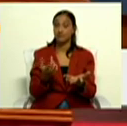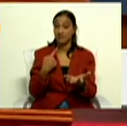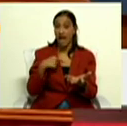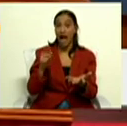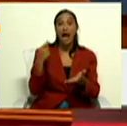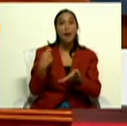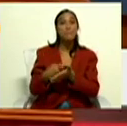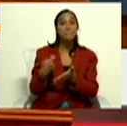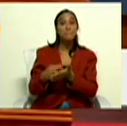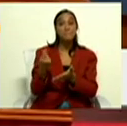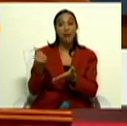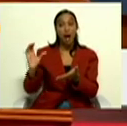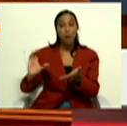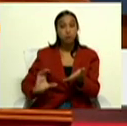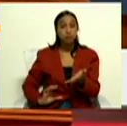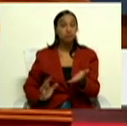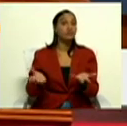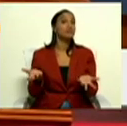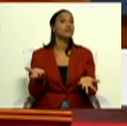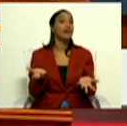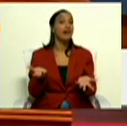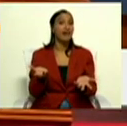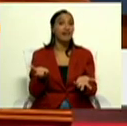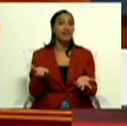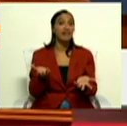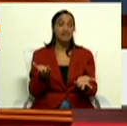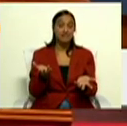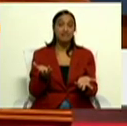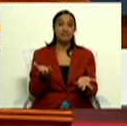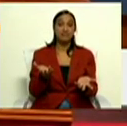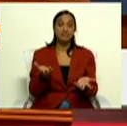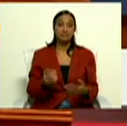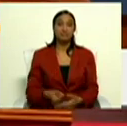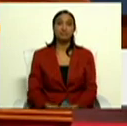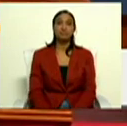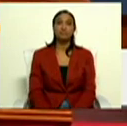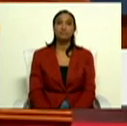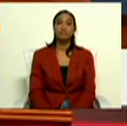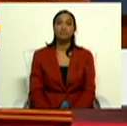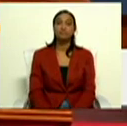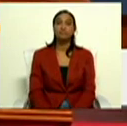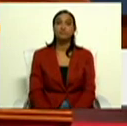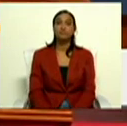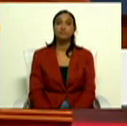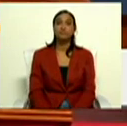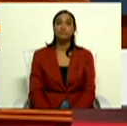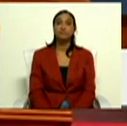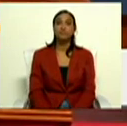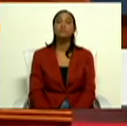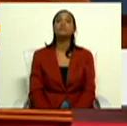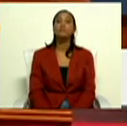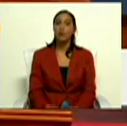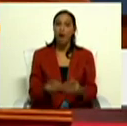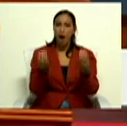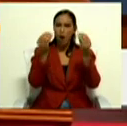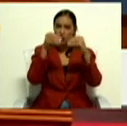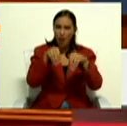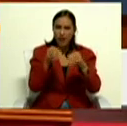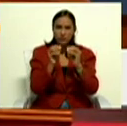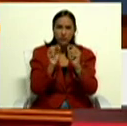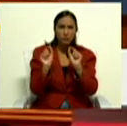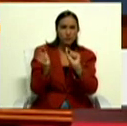habían granadas, fusiles, municiones. La operación se dio una operación mercenaria